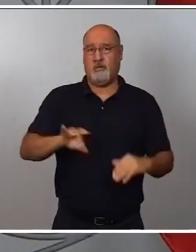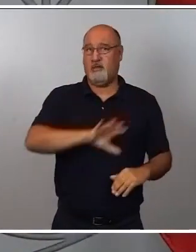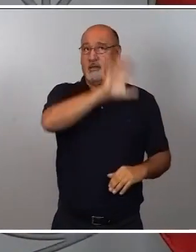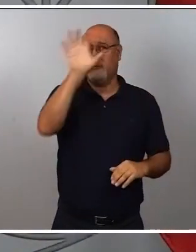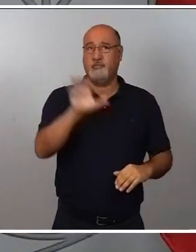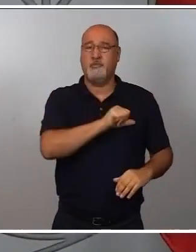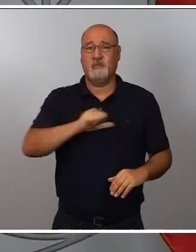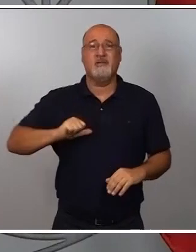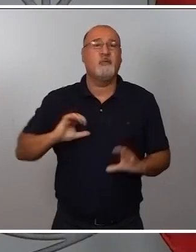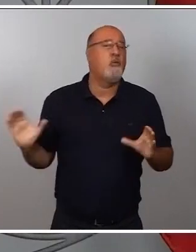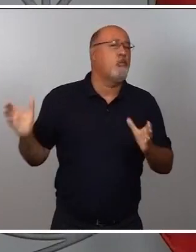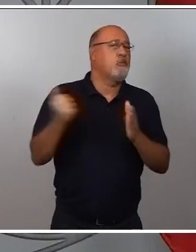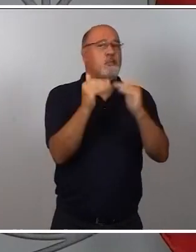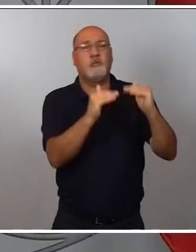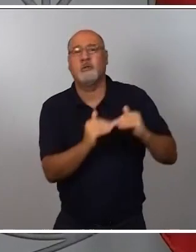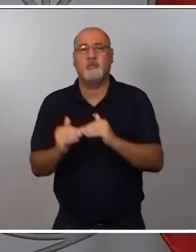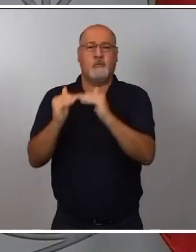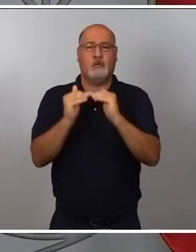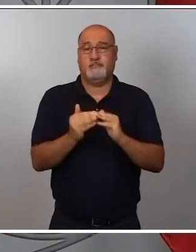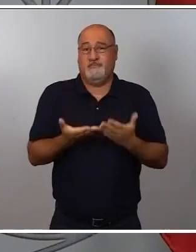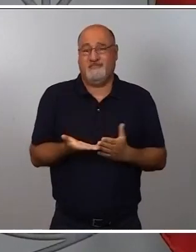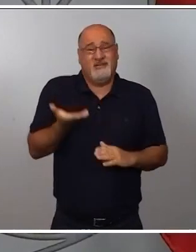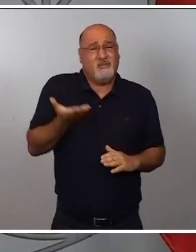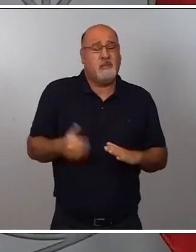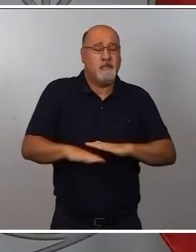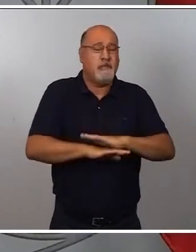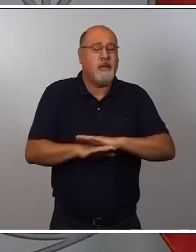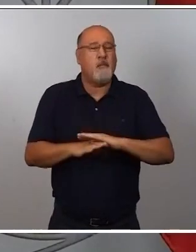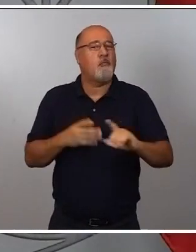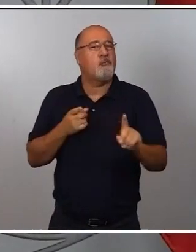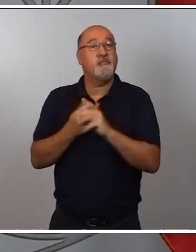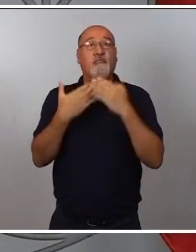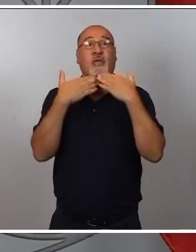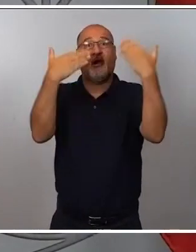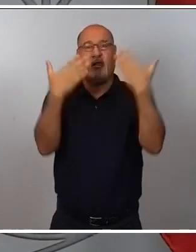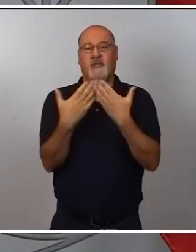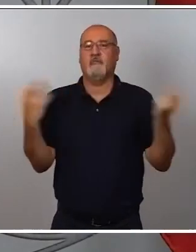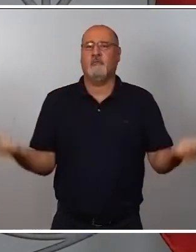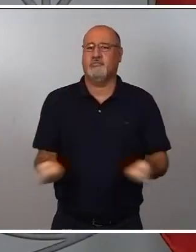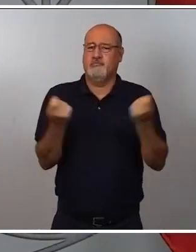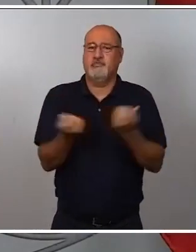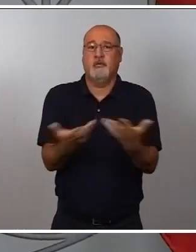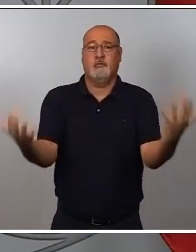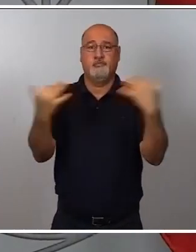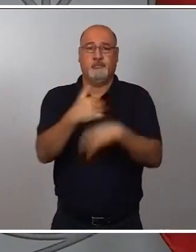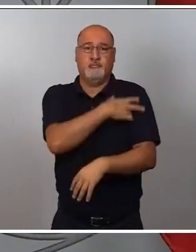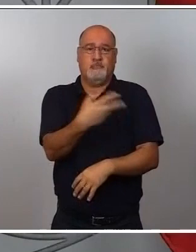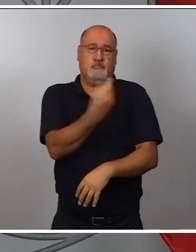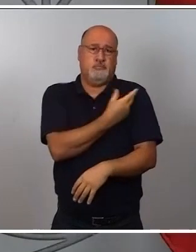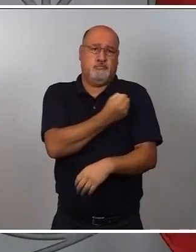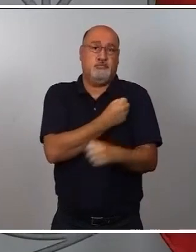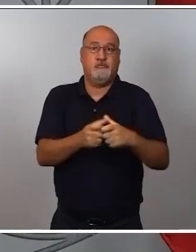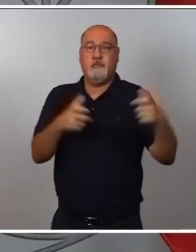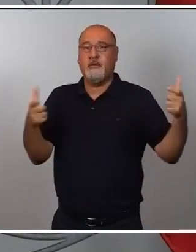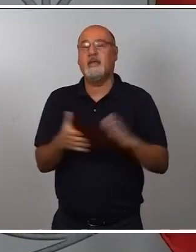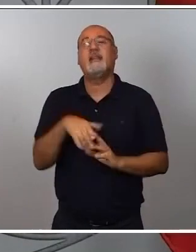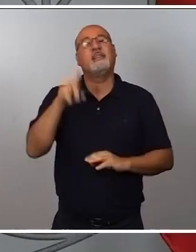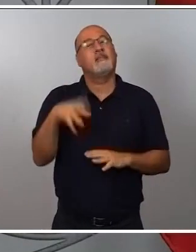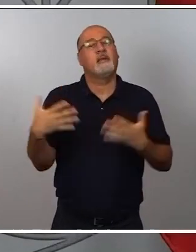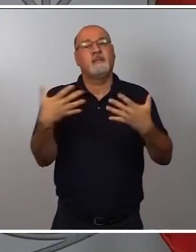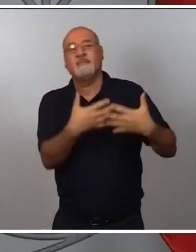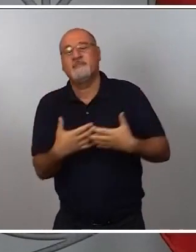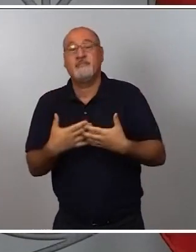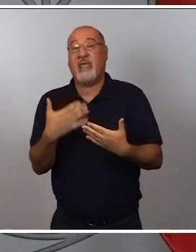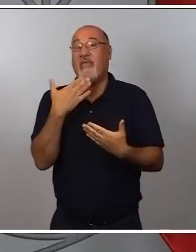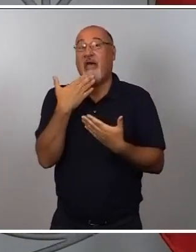autónomas, han sido fundamentales en el desarrollo de la campaña de vacunación, pero tamén con unha coesión generacional iso ha hecho